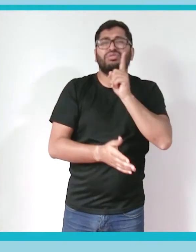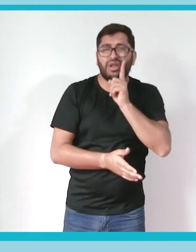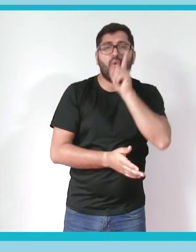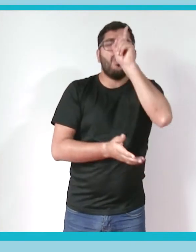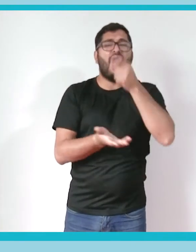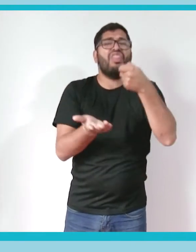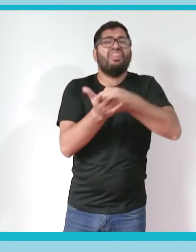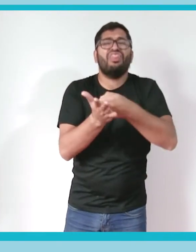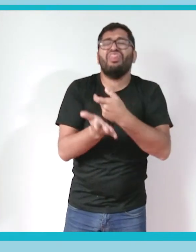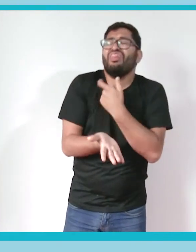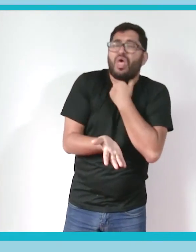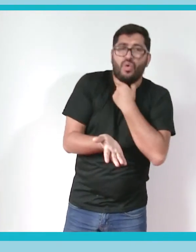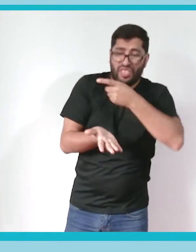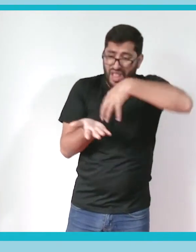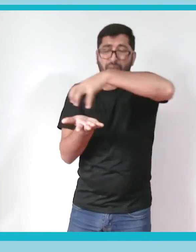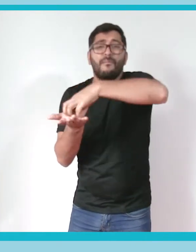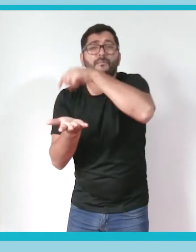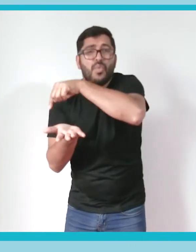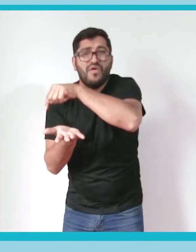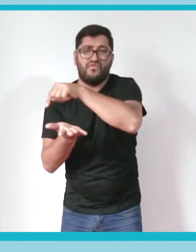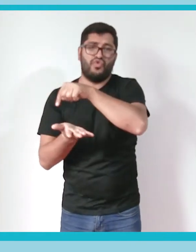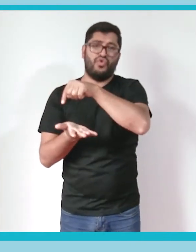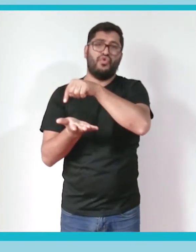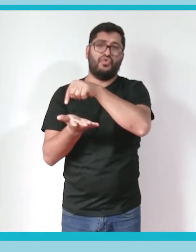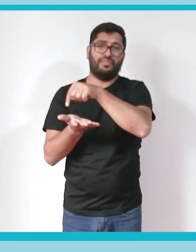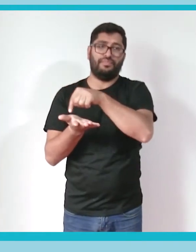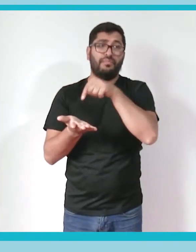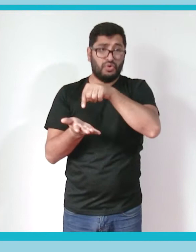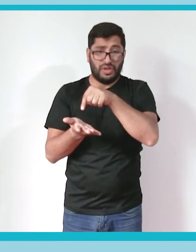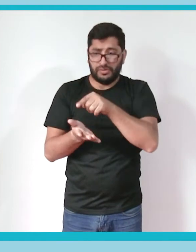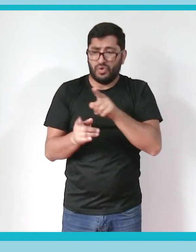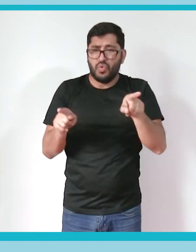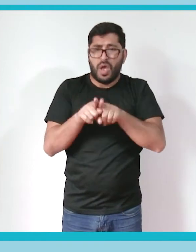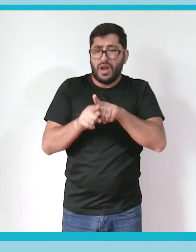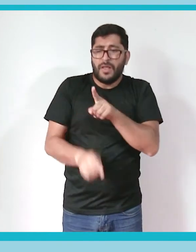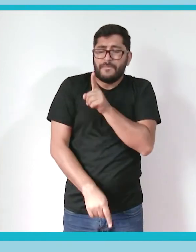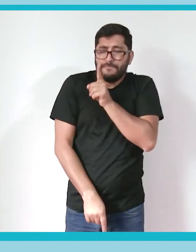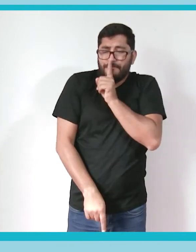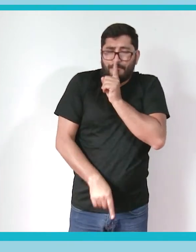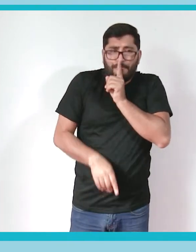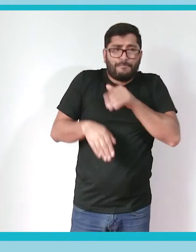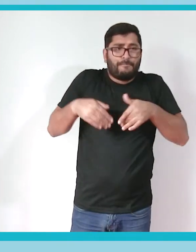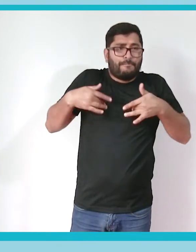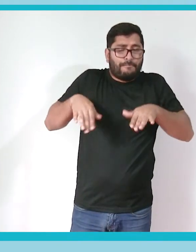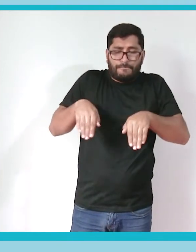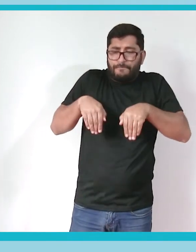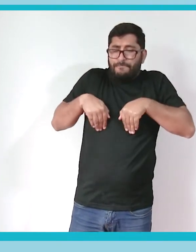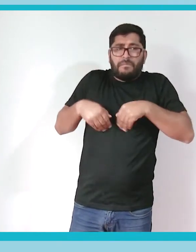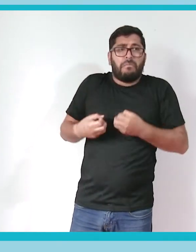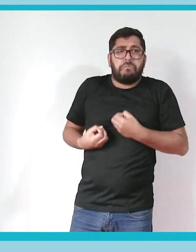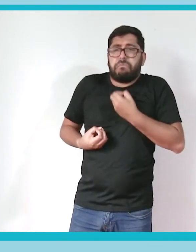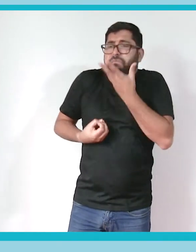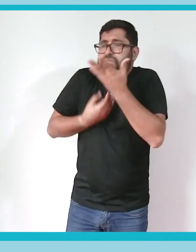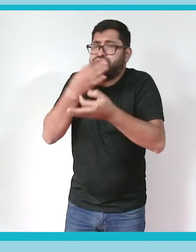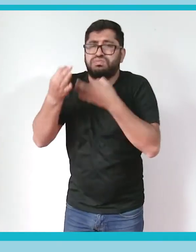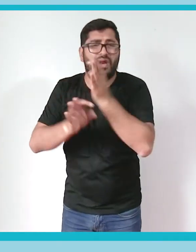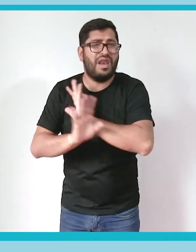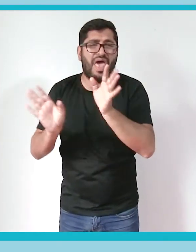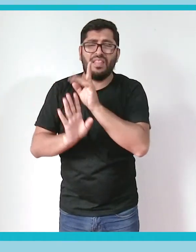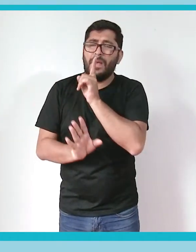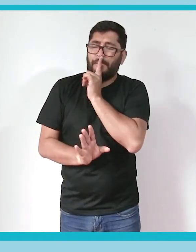de Latinoamérica, tiene una deuda enorme con los pueblos, porque nos han acallado, nos han quitado la